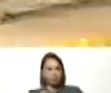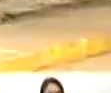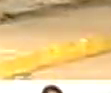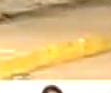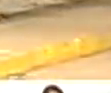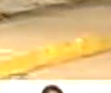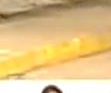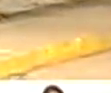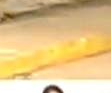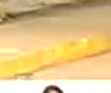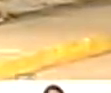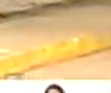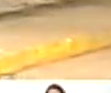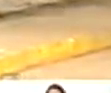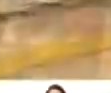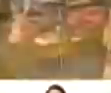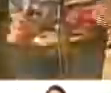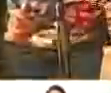¡Música!